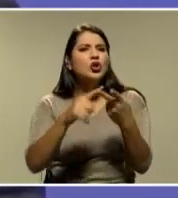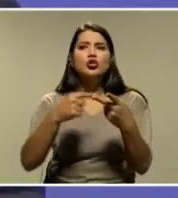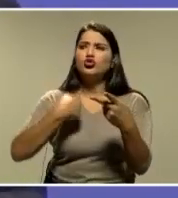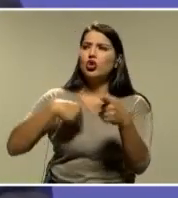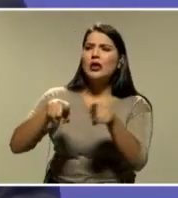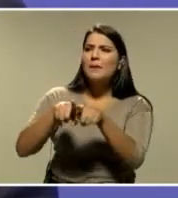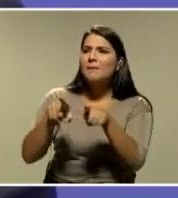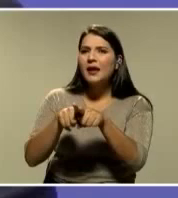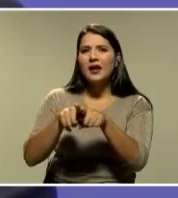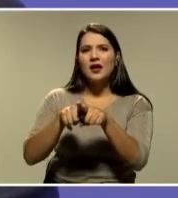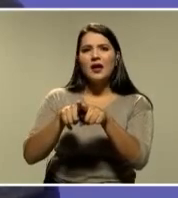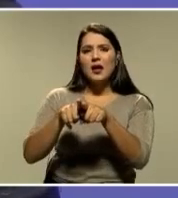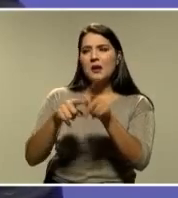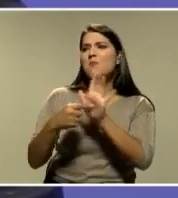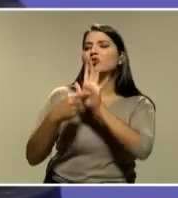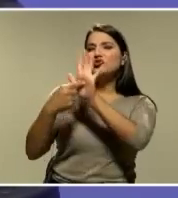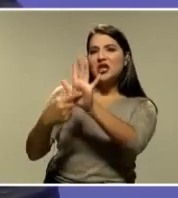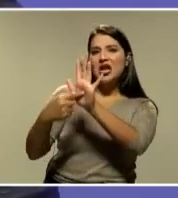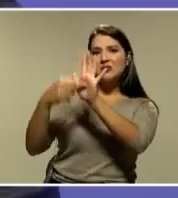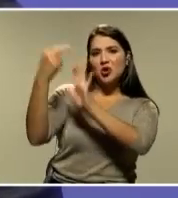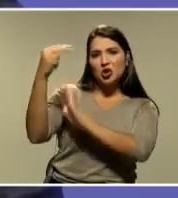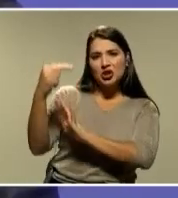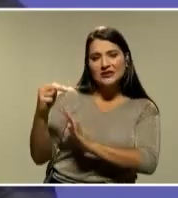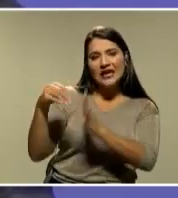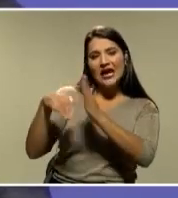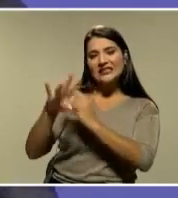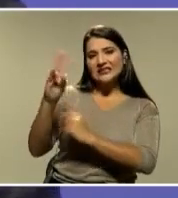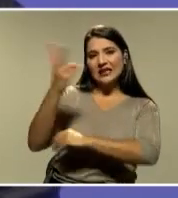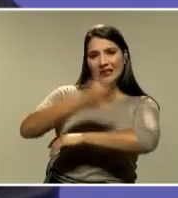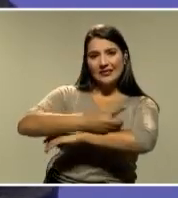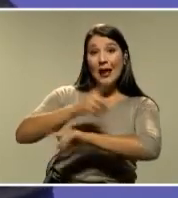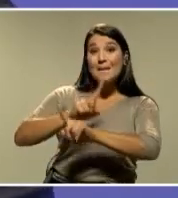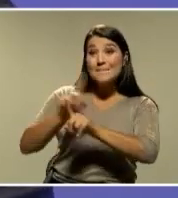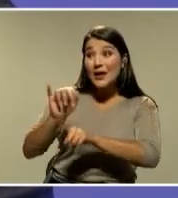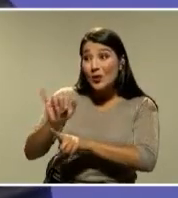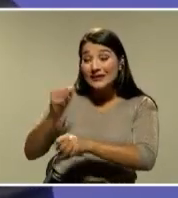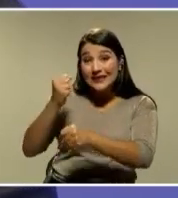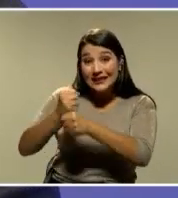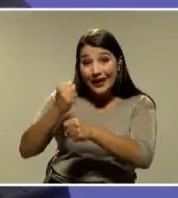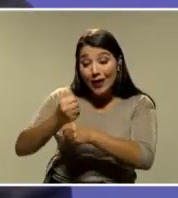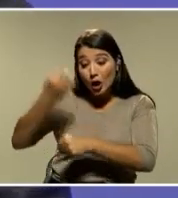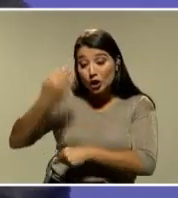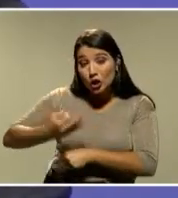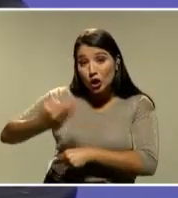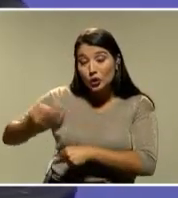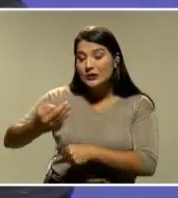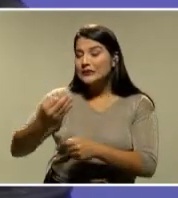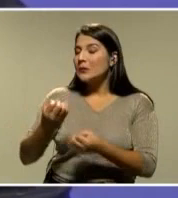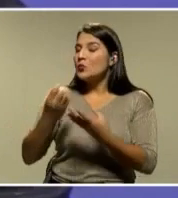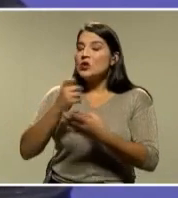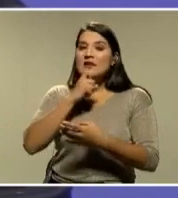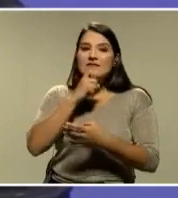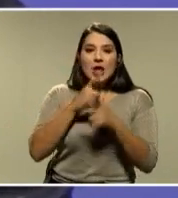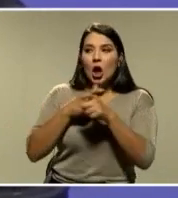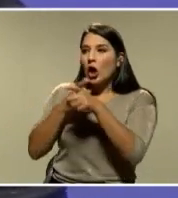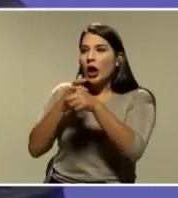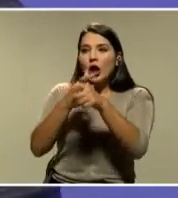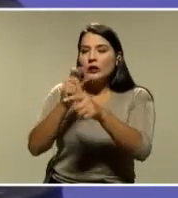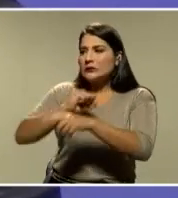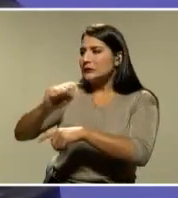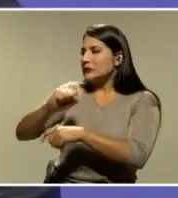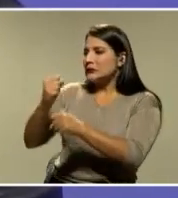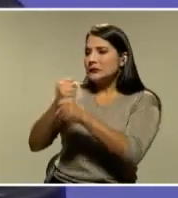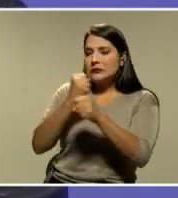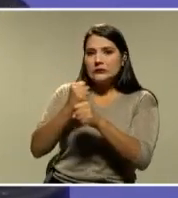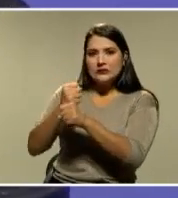7 días, pero ese trabajo del día a día es una locura. Es una locura, es correr,